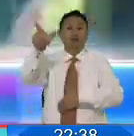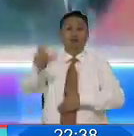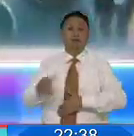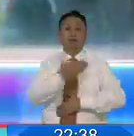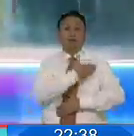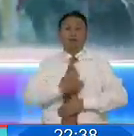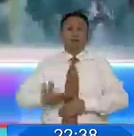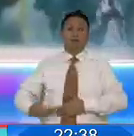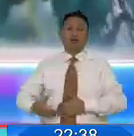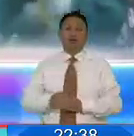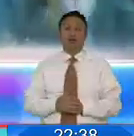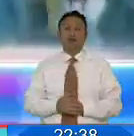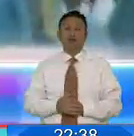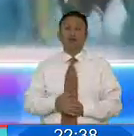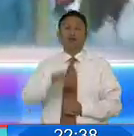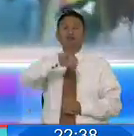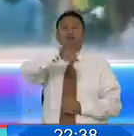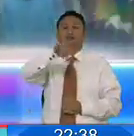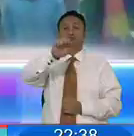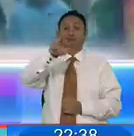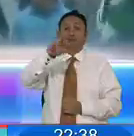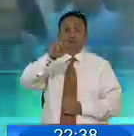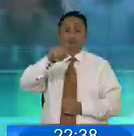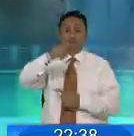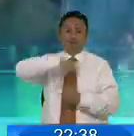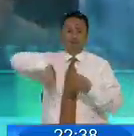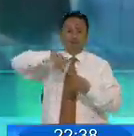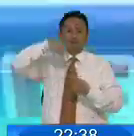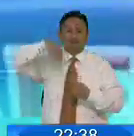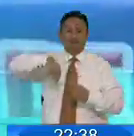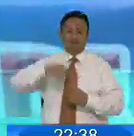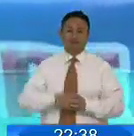de la nueva mandataria ya regresamos aquí en 3